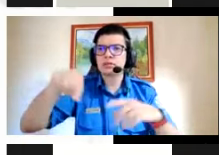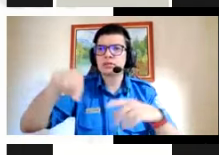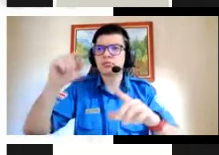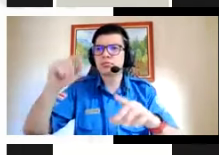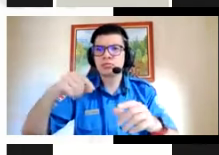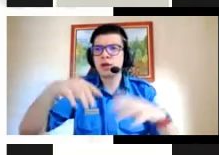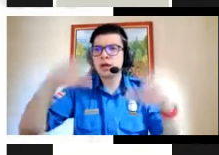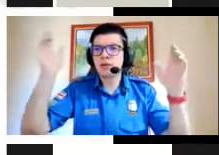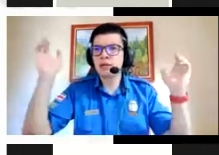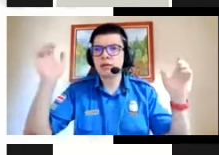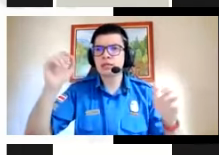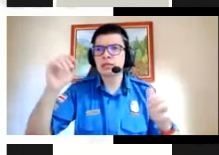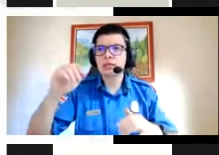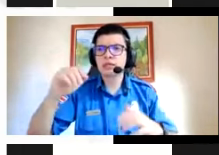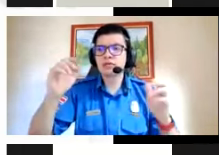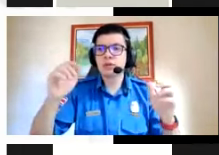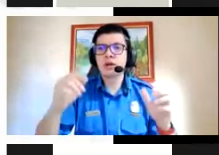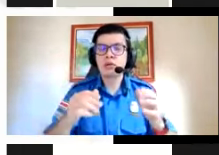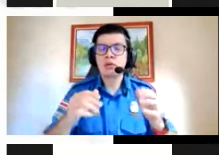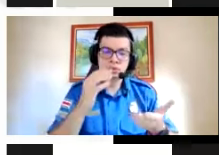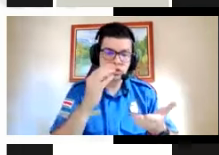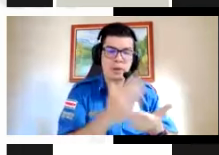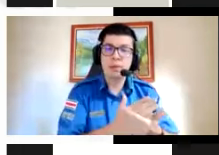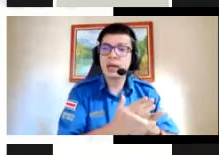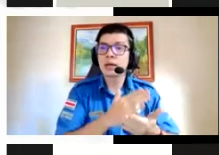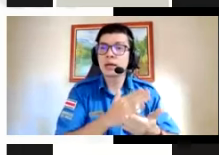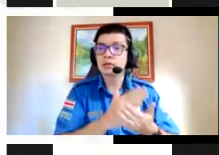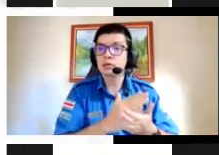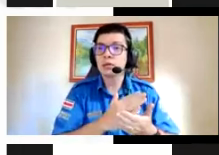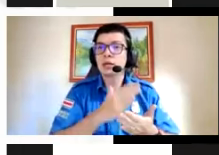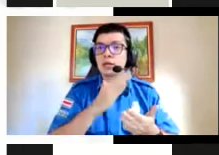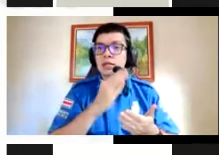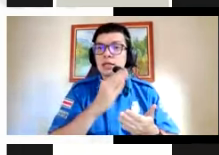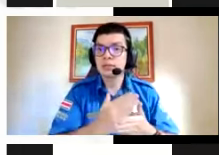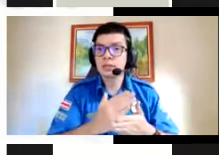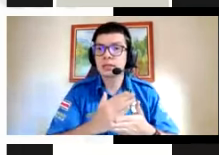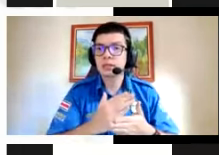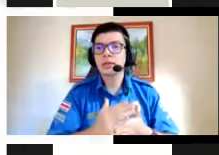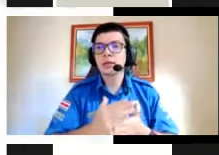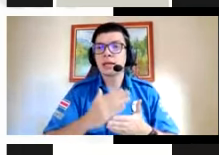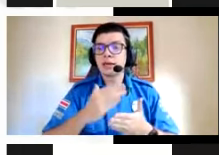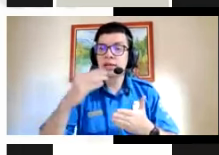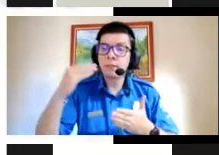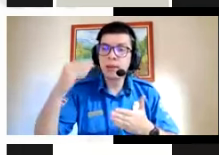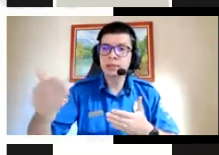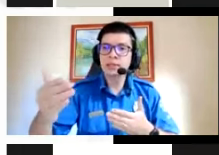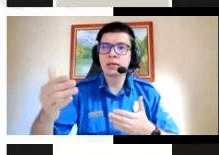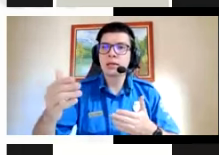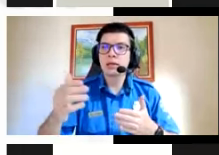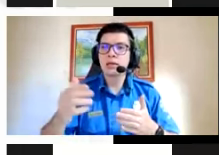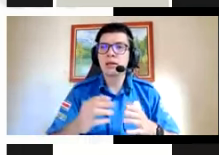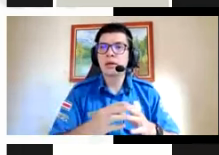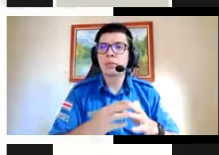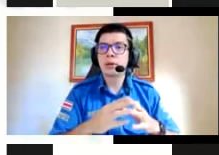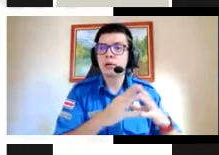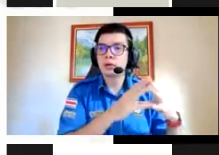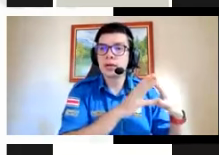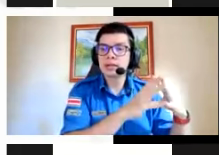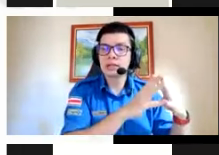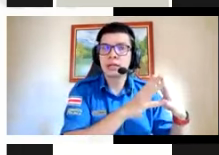entonces esto, toda la vida lo he hecho así, así funciona. No, una persona preparada, que estudie, que se capacite, que vaya más allá de lo que